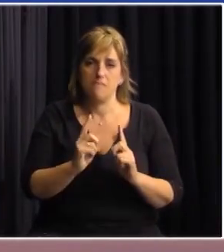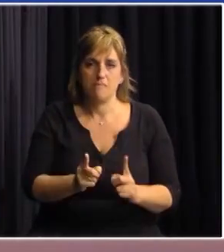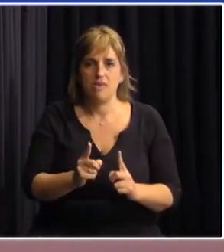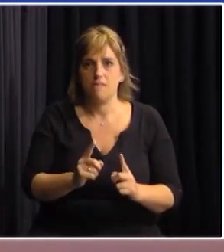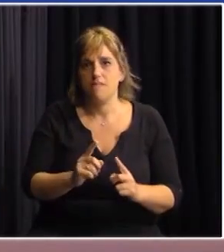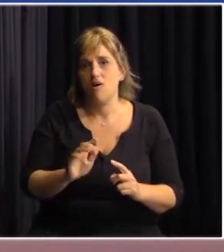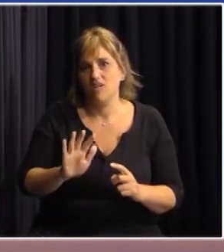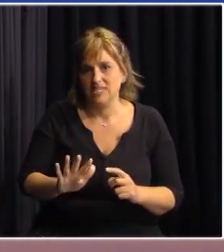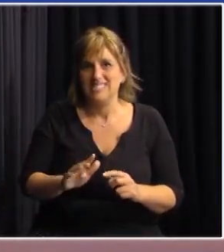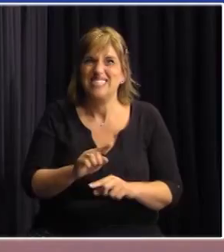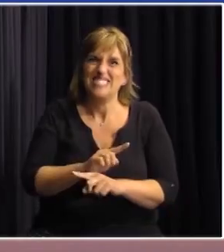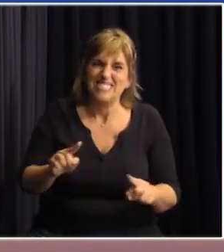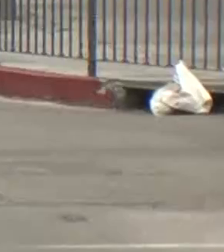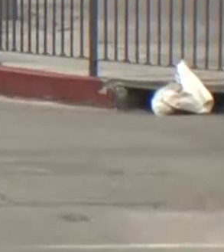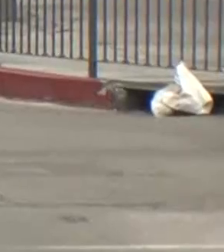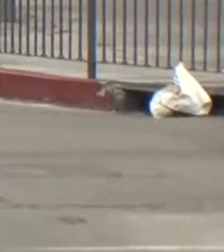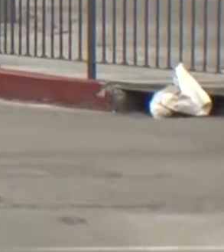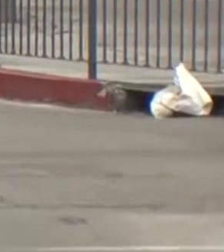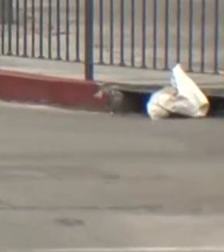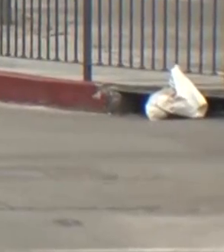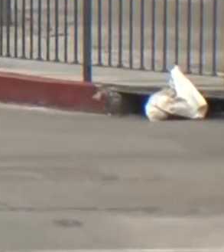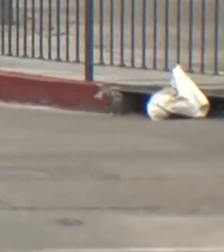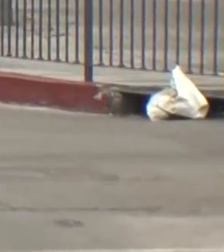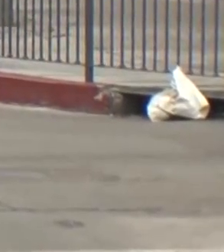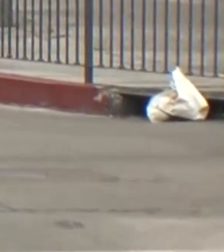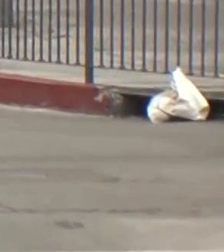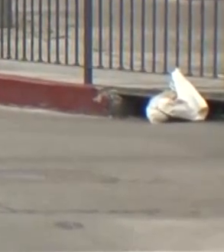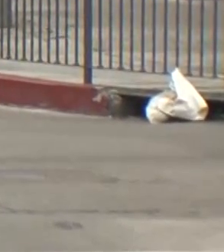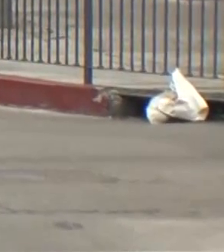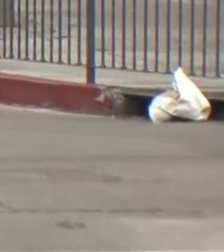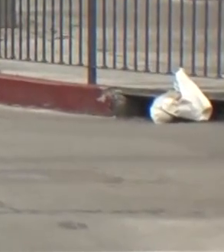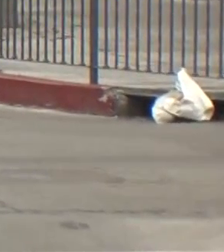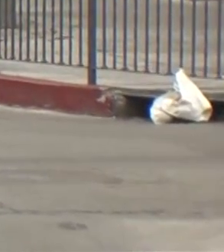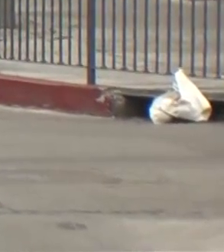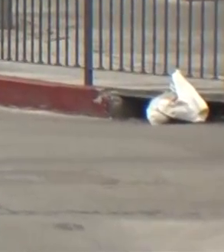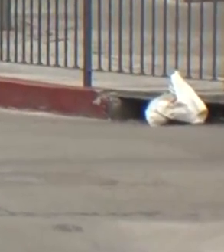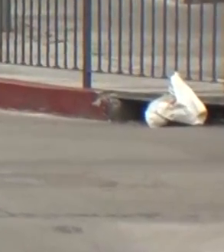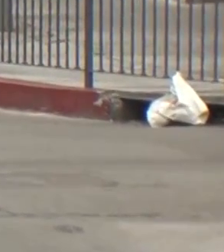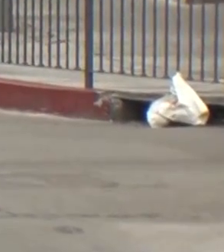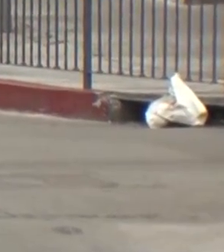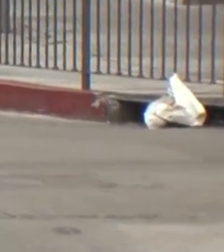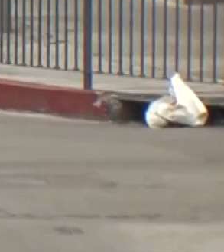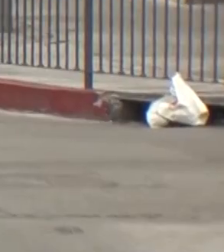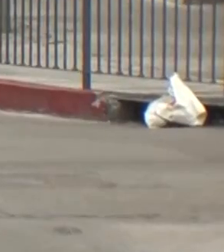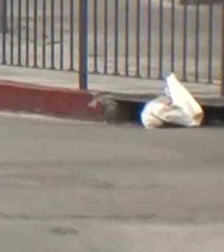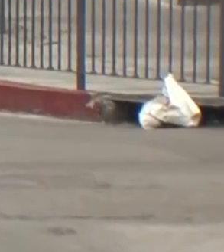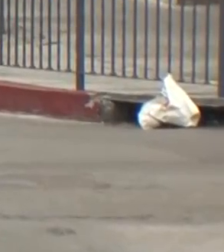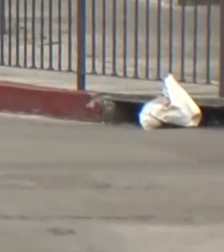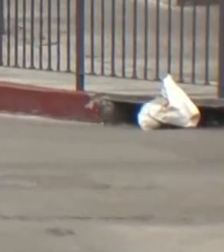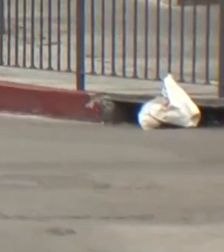pagarse sin interés en unidades indexadas y en 24 cuotas iguales sin consecutivas